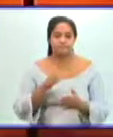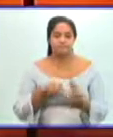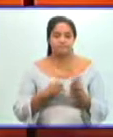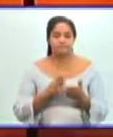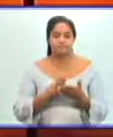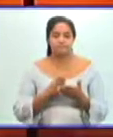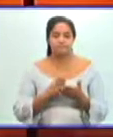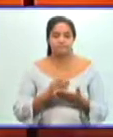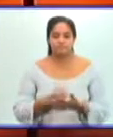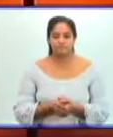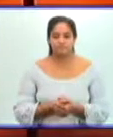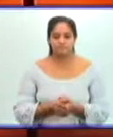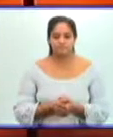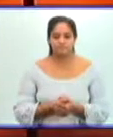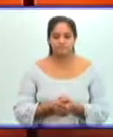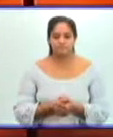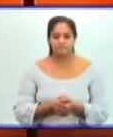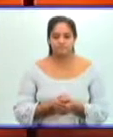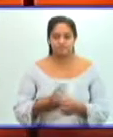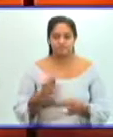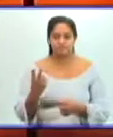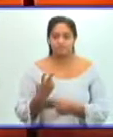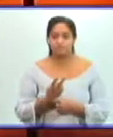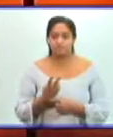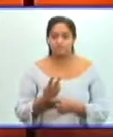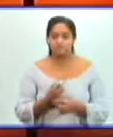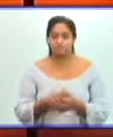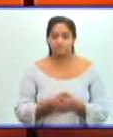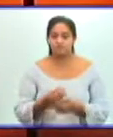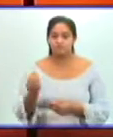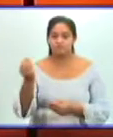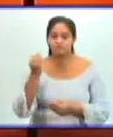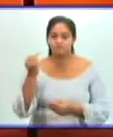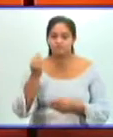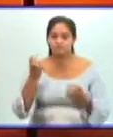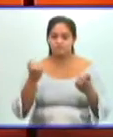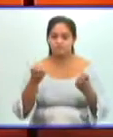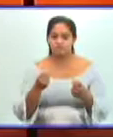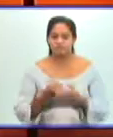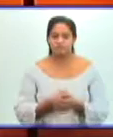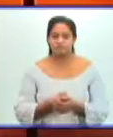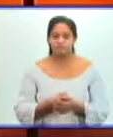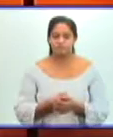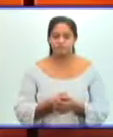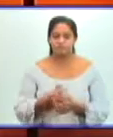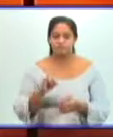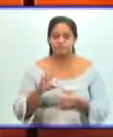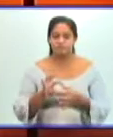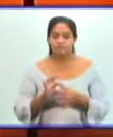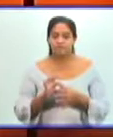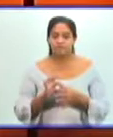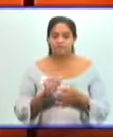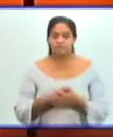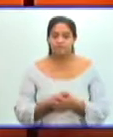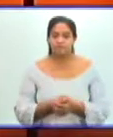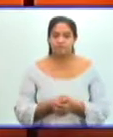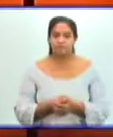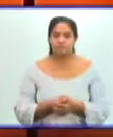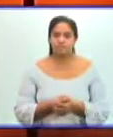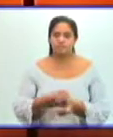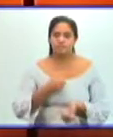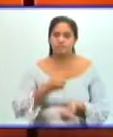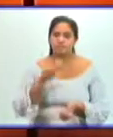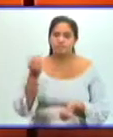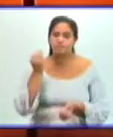seguir compartiendo saberes matemáticos de matemática 9º grado. Bien, quisiera